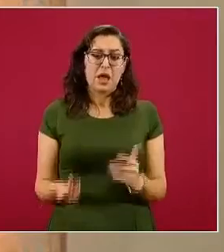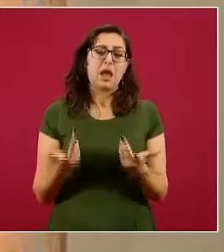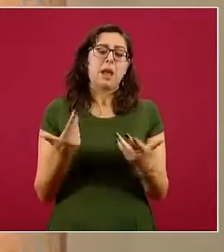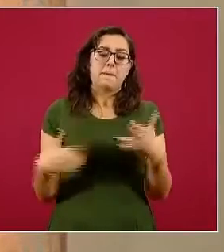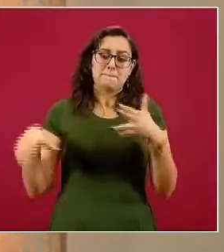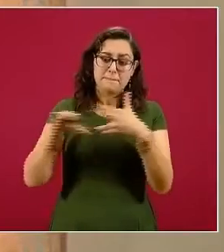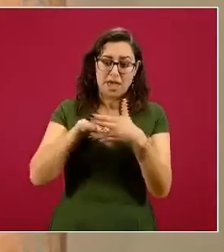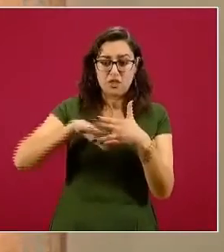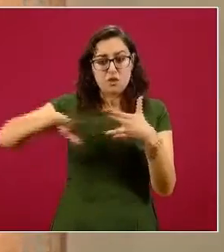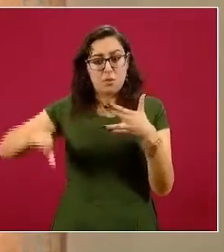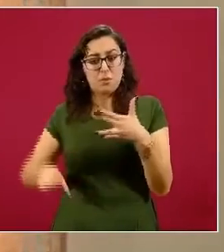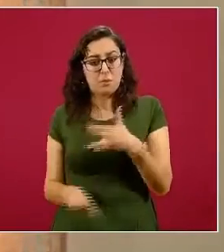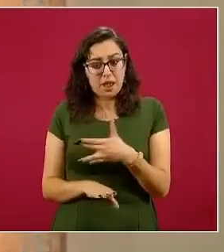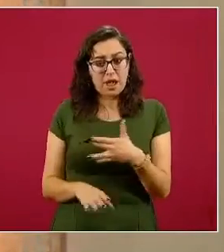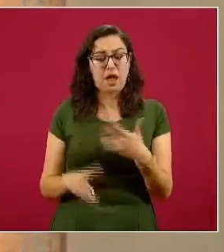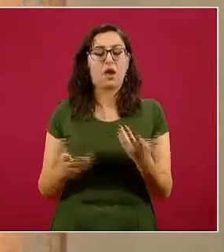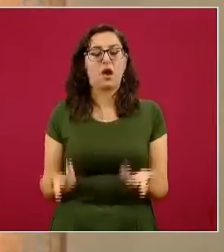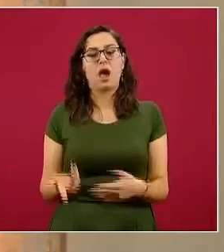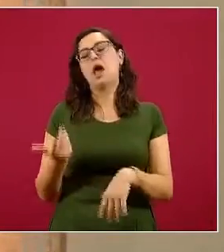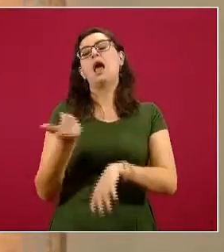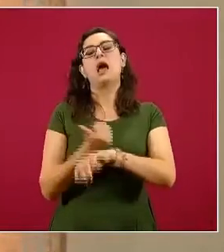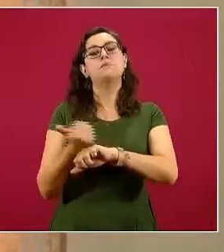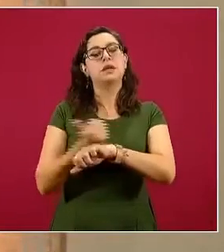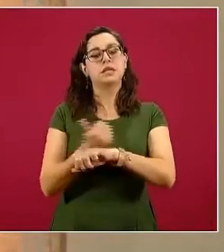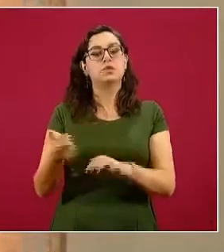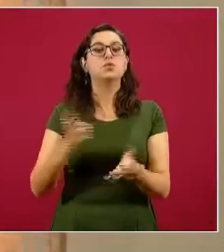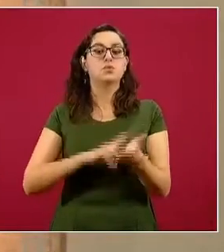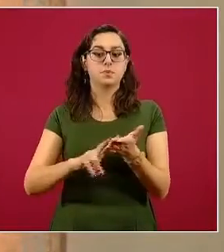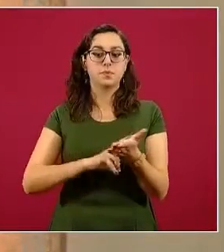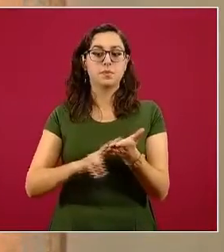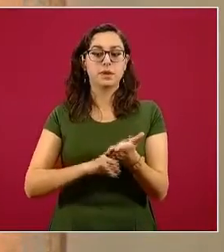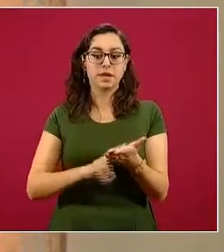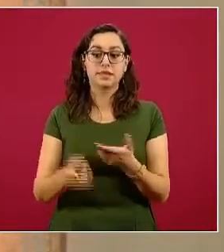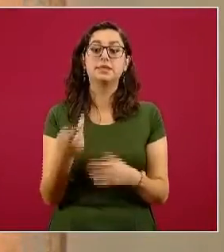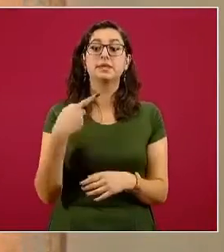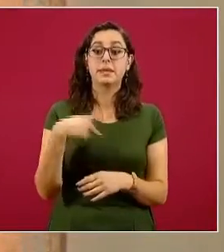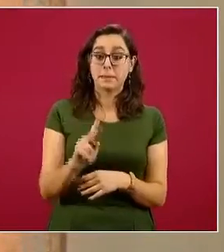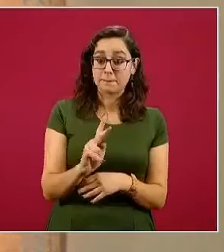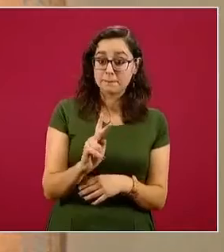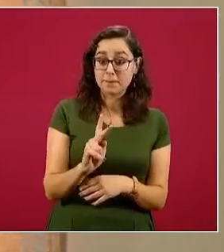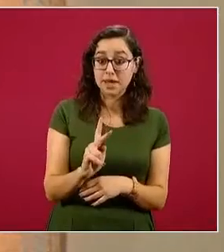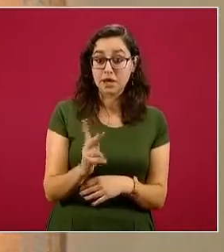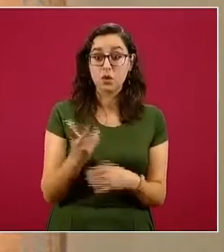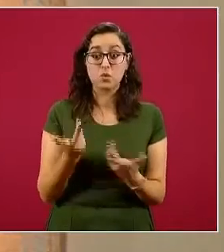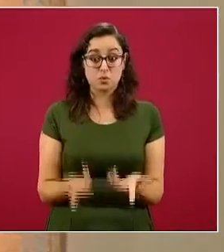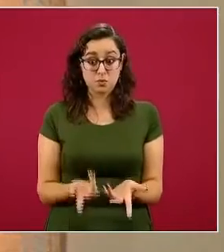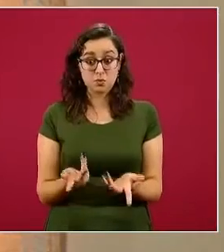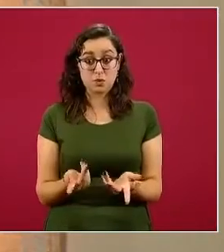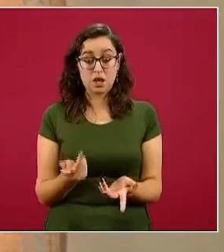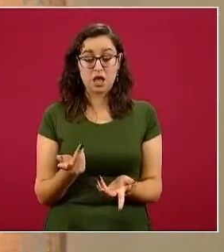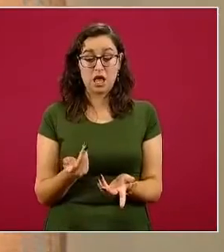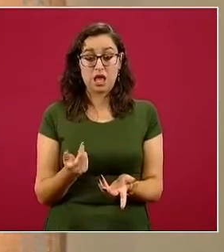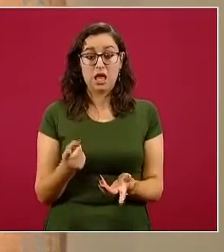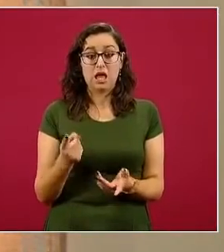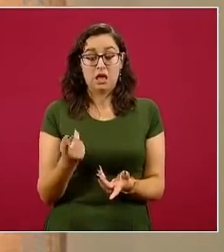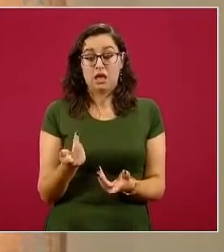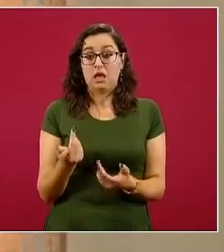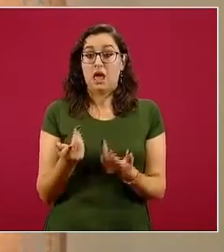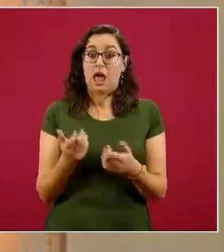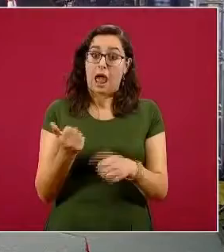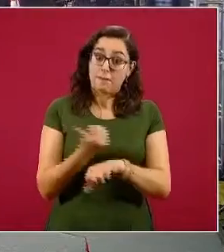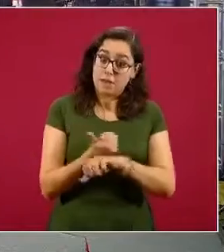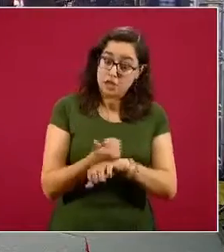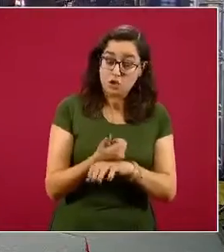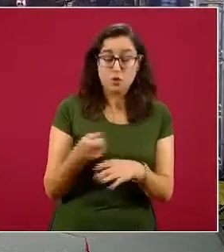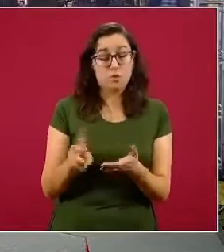medio y el bajo como tal, o el amarillo y el verde, pero que aún estando en estos niveles bajos,